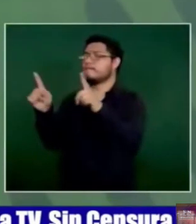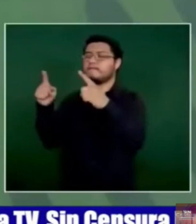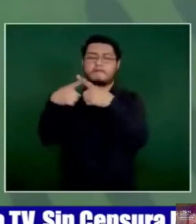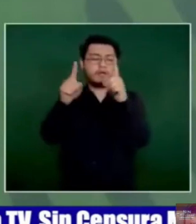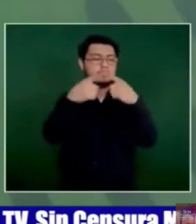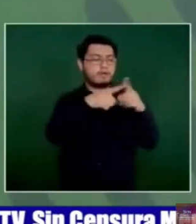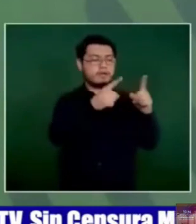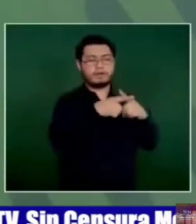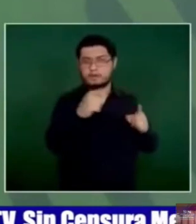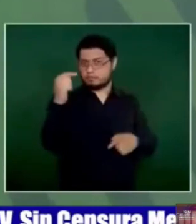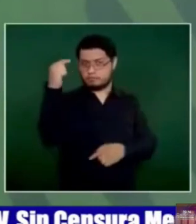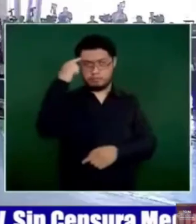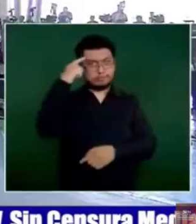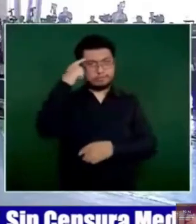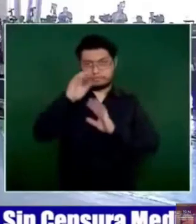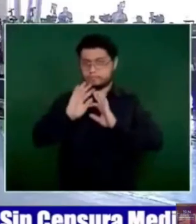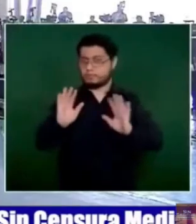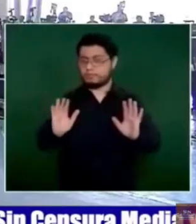Pero yo pienso